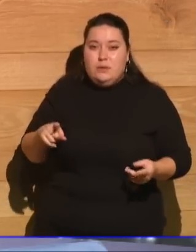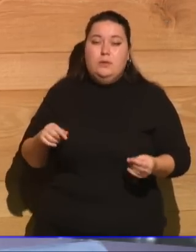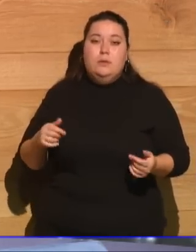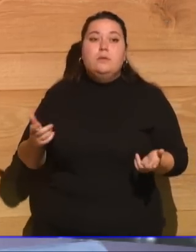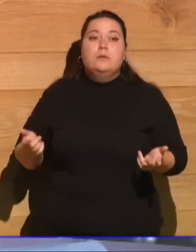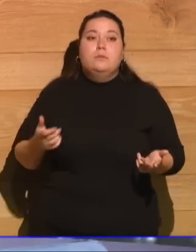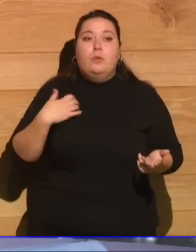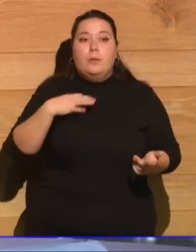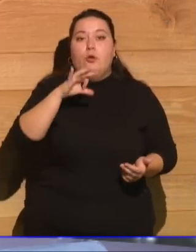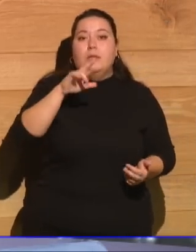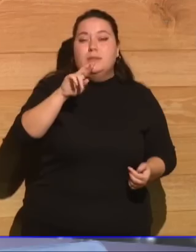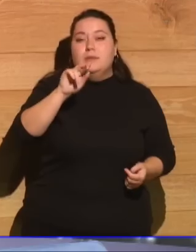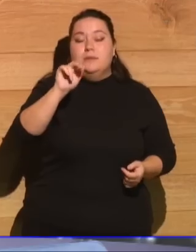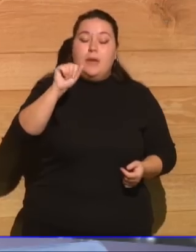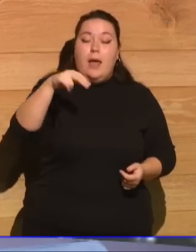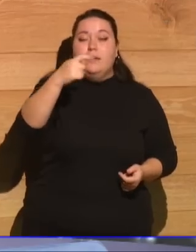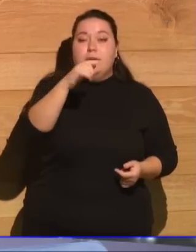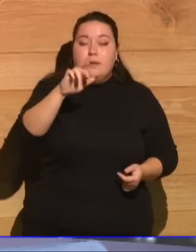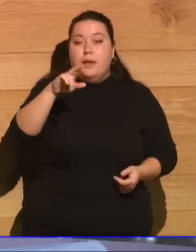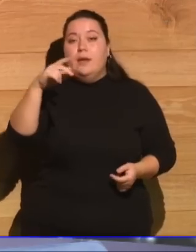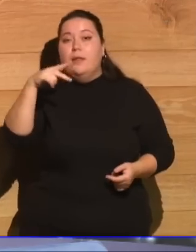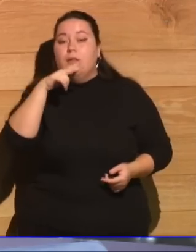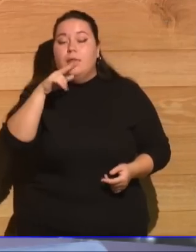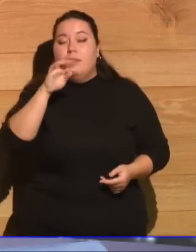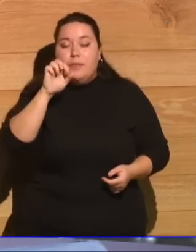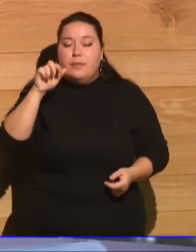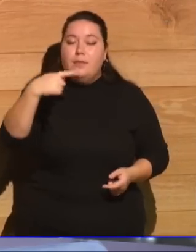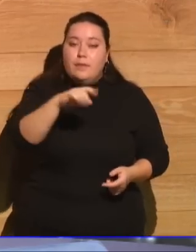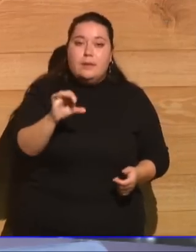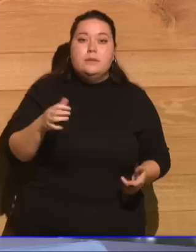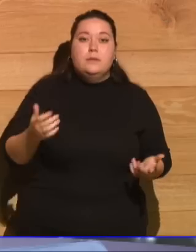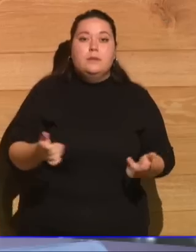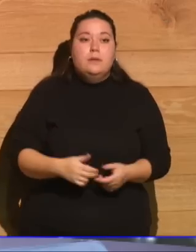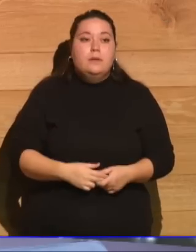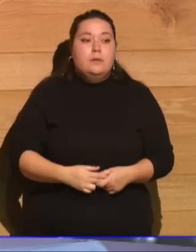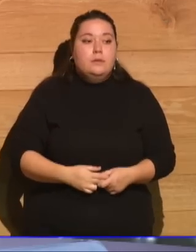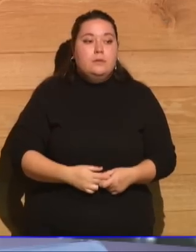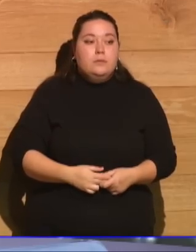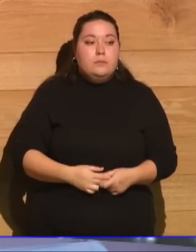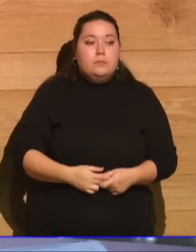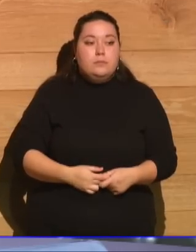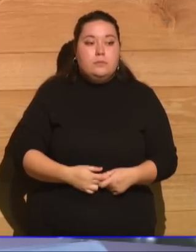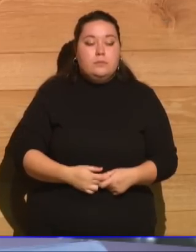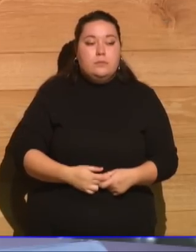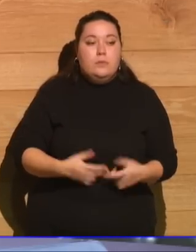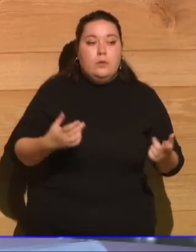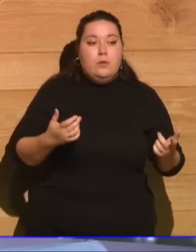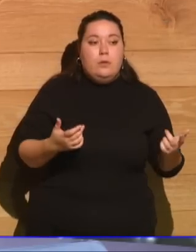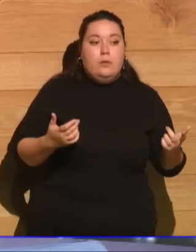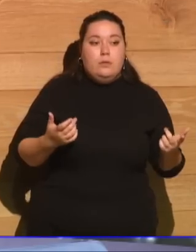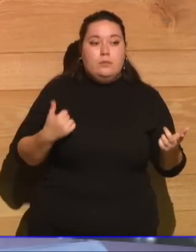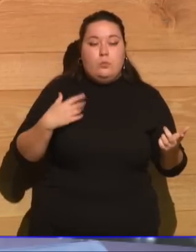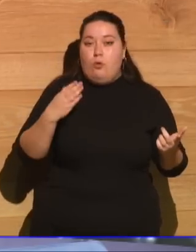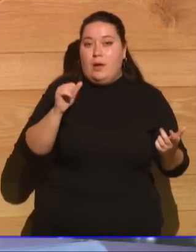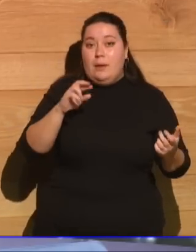en Stranger Things, sin ir más lejos, o cuando se hizo It Follows, que en el fondo es como una nueva revisitación de Carpenter, una reinterpretación